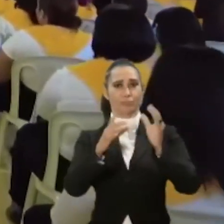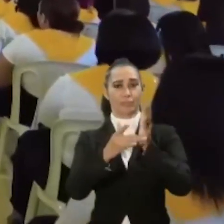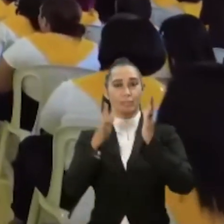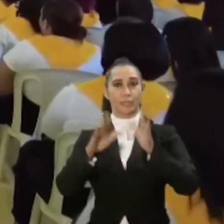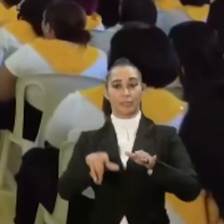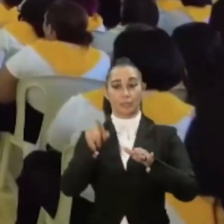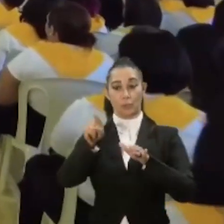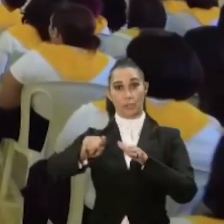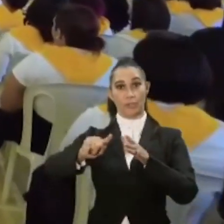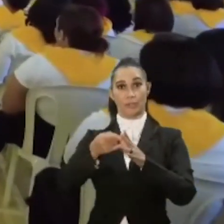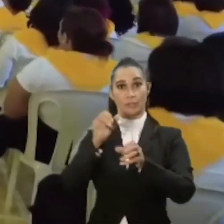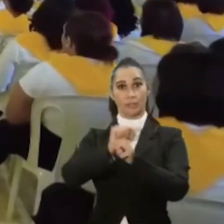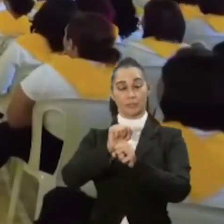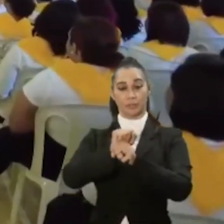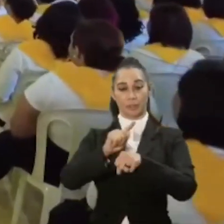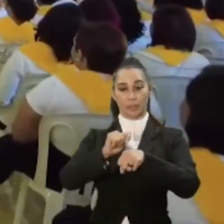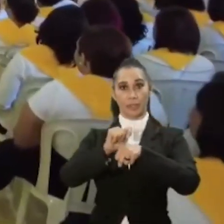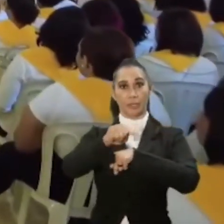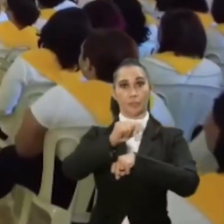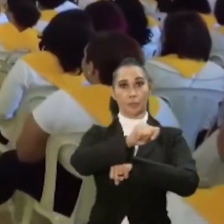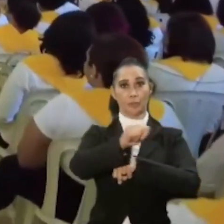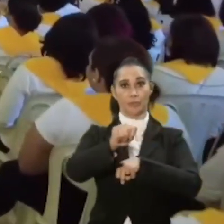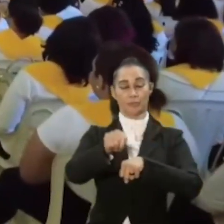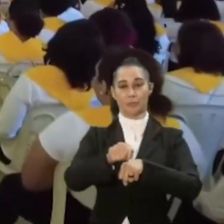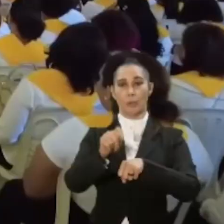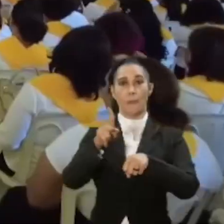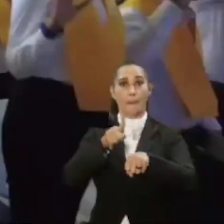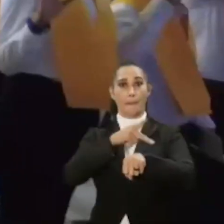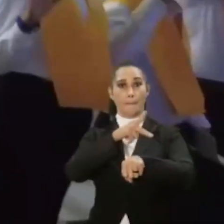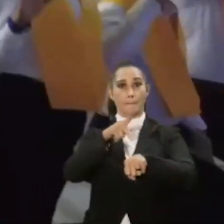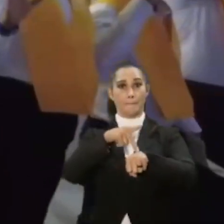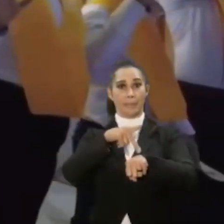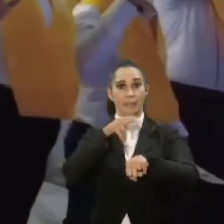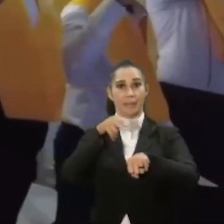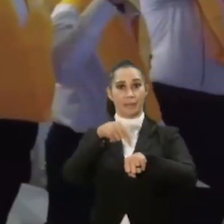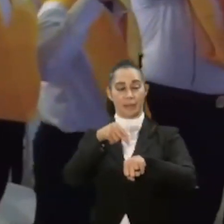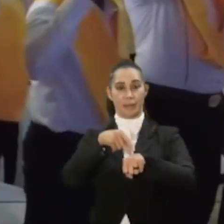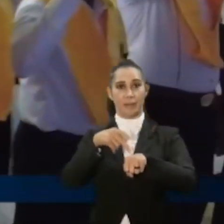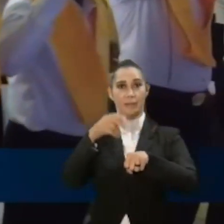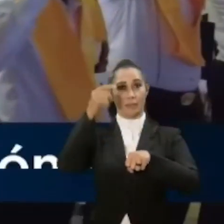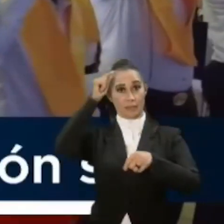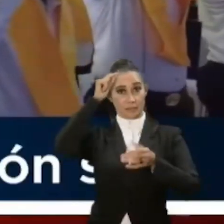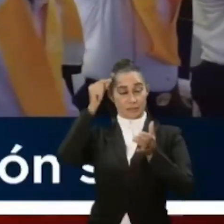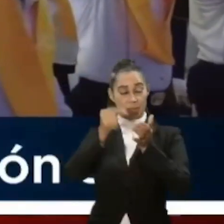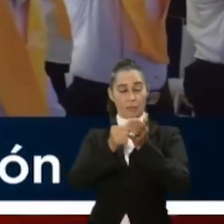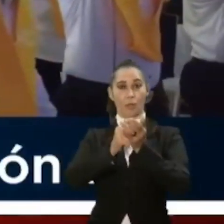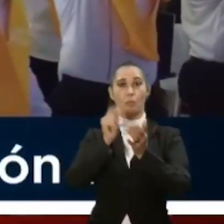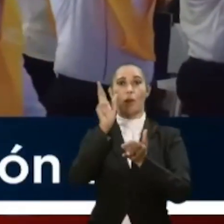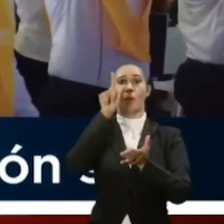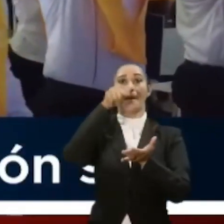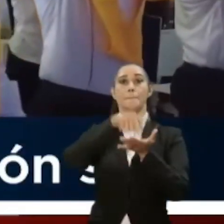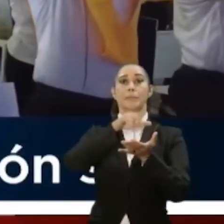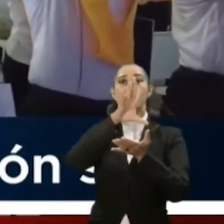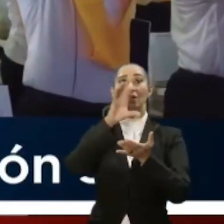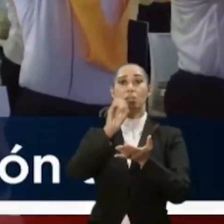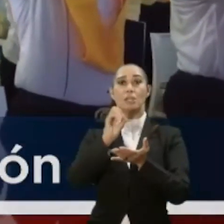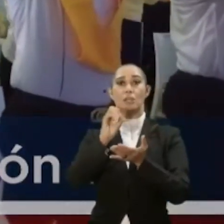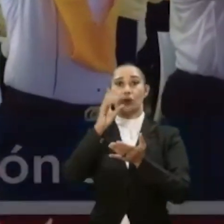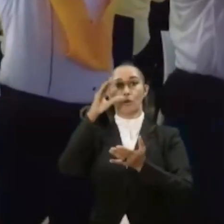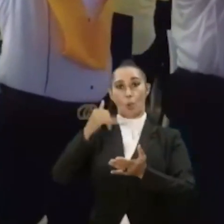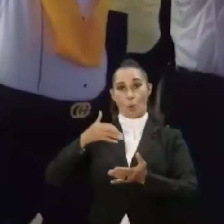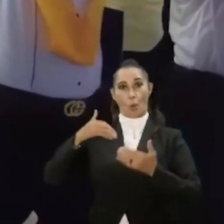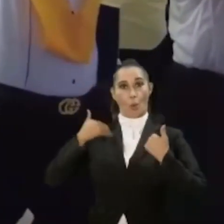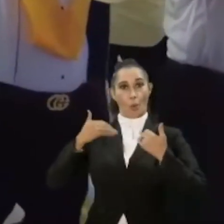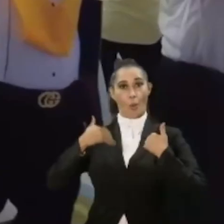los trabajadores en el destino turístico de Pedernales. Y ya se han graduado 2.500 jóvenes de la región sur, de los cuales más